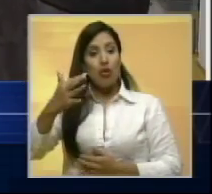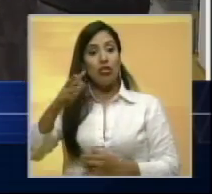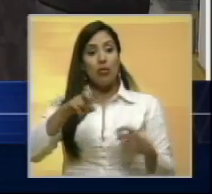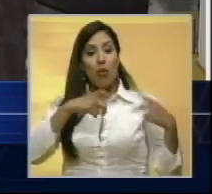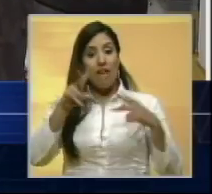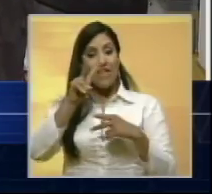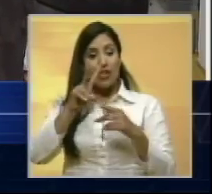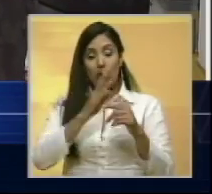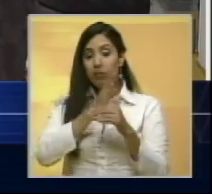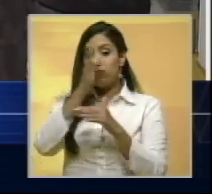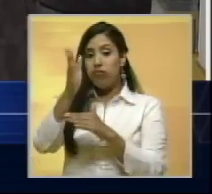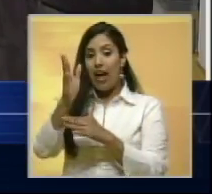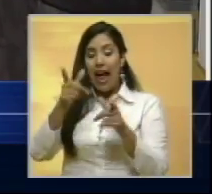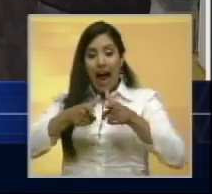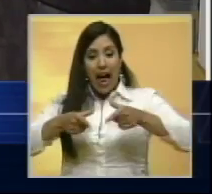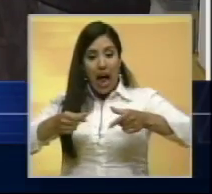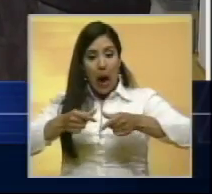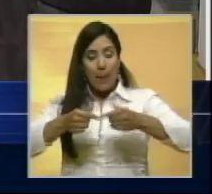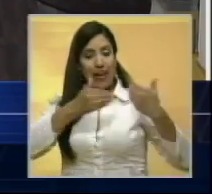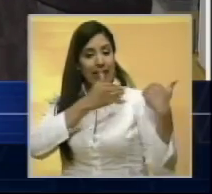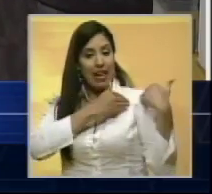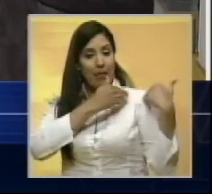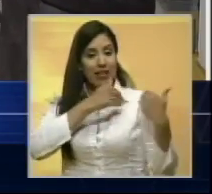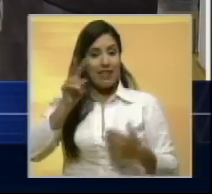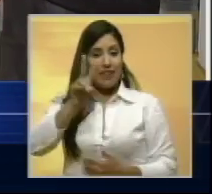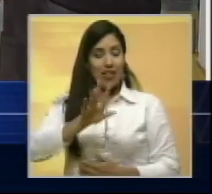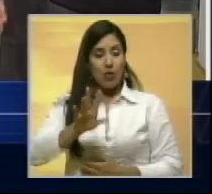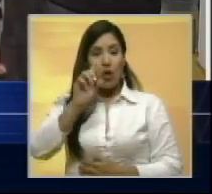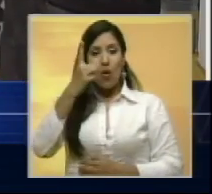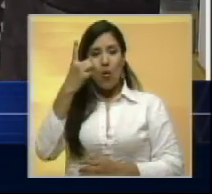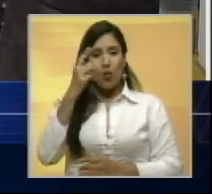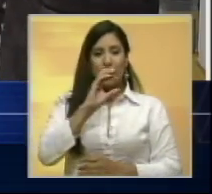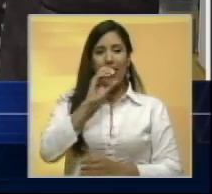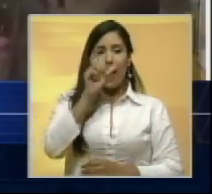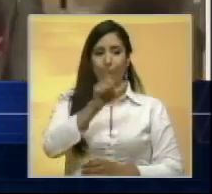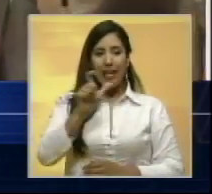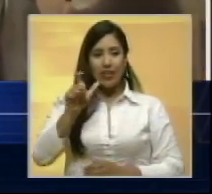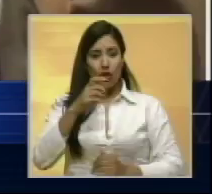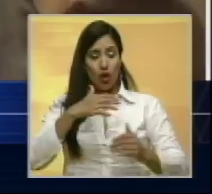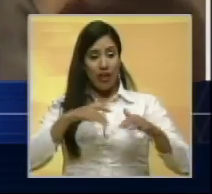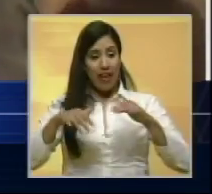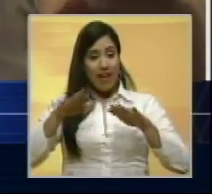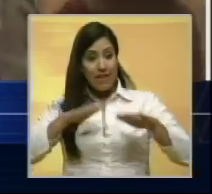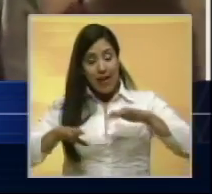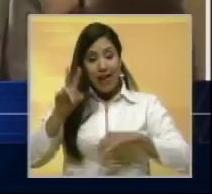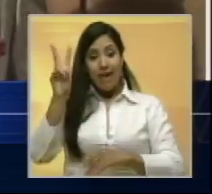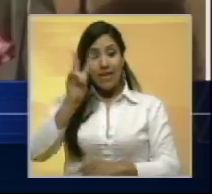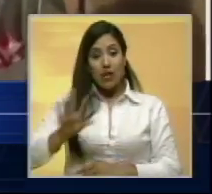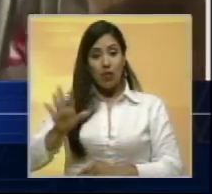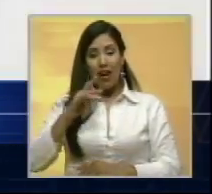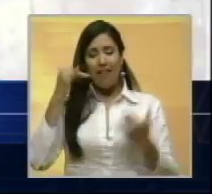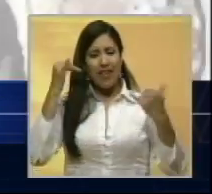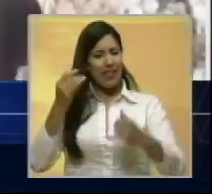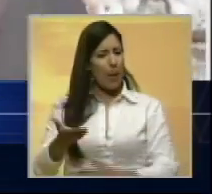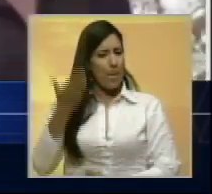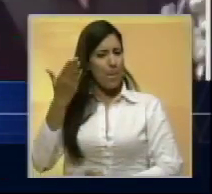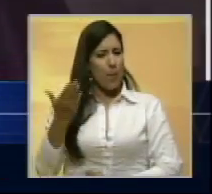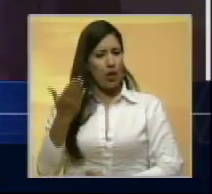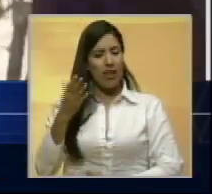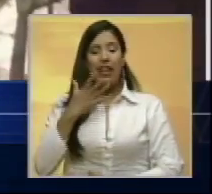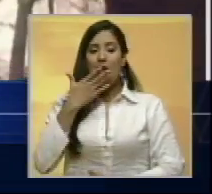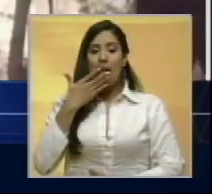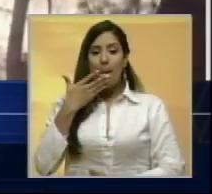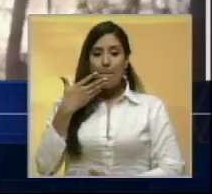desde Venezuela directamente hacia Japón a representar a Venezuela, los únicos salseros venezolanos que vamos a estar en un festival muy importante para